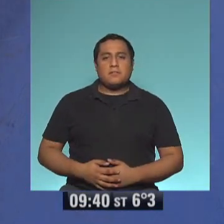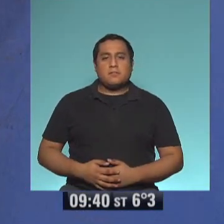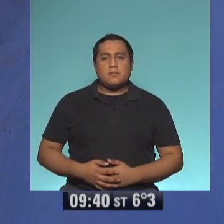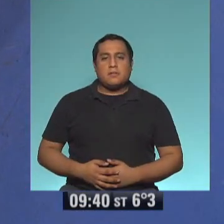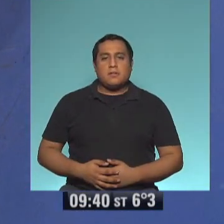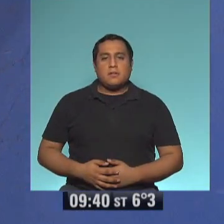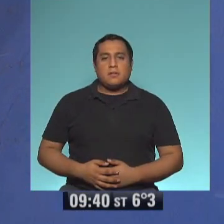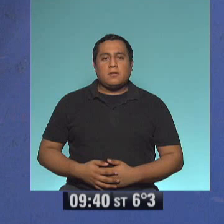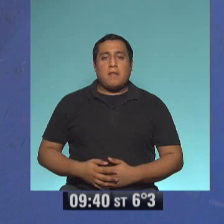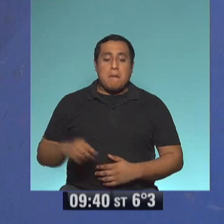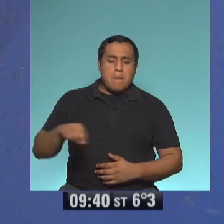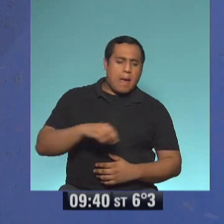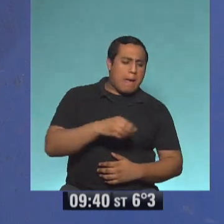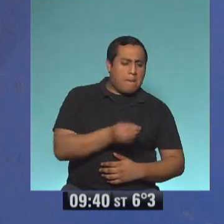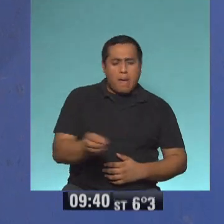Ahí va. A ver, va la bolita,